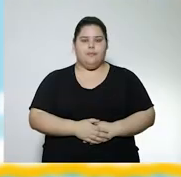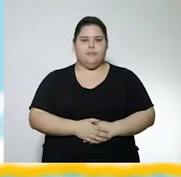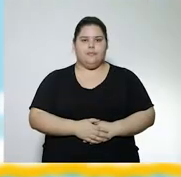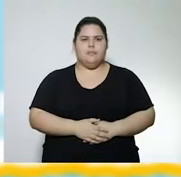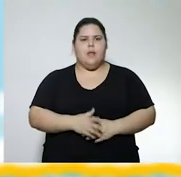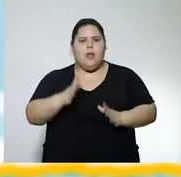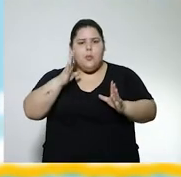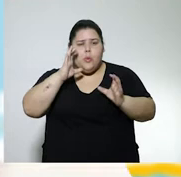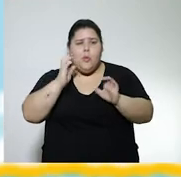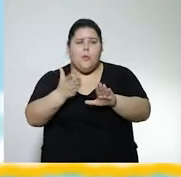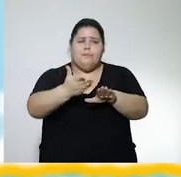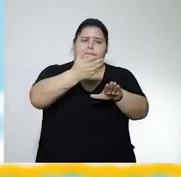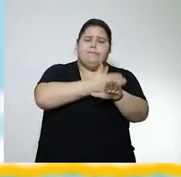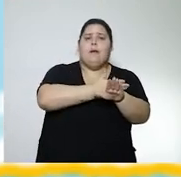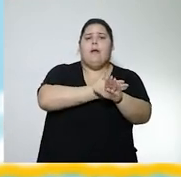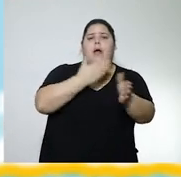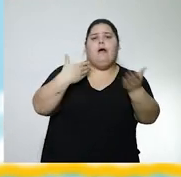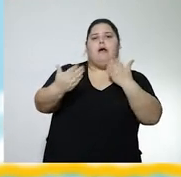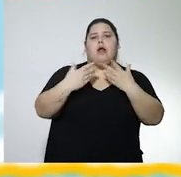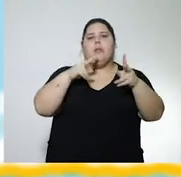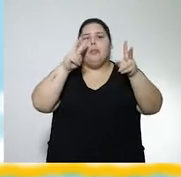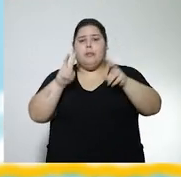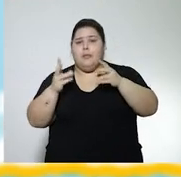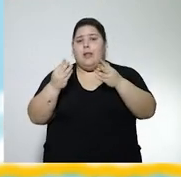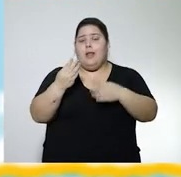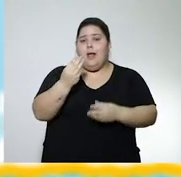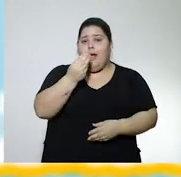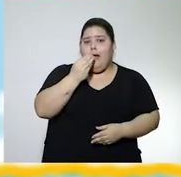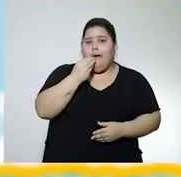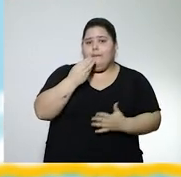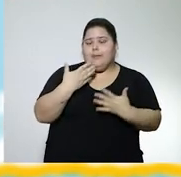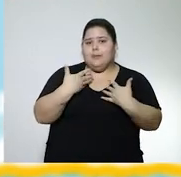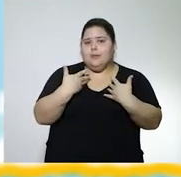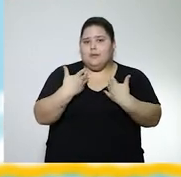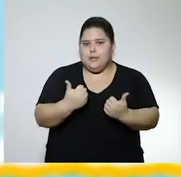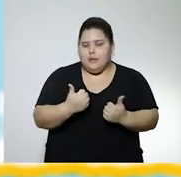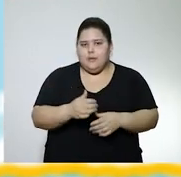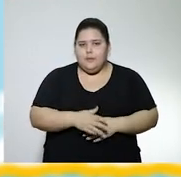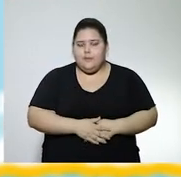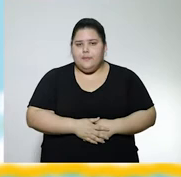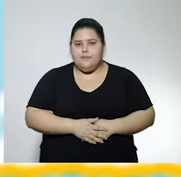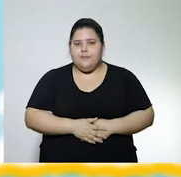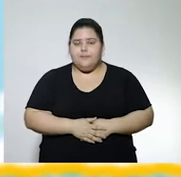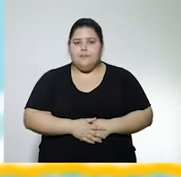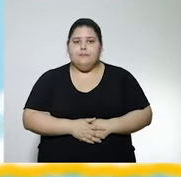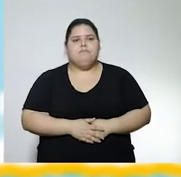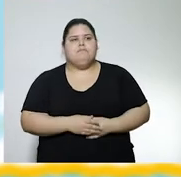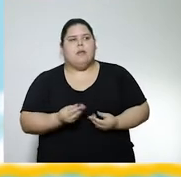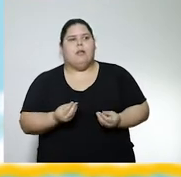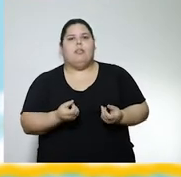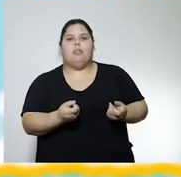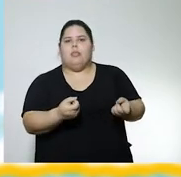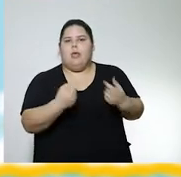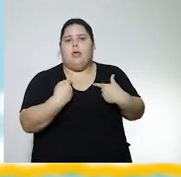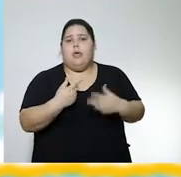¿Recuerdan que en el bloque anterior estuvimos hablando acerca de lo que es una alimentación saludable, que esto nos llevaba a